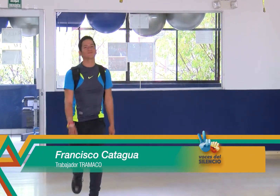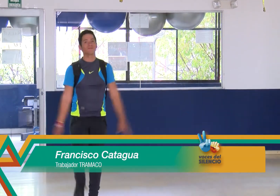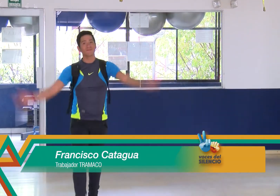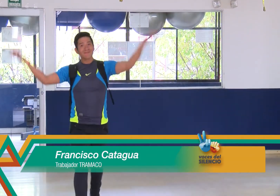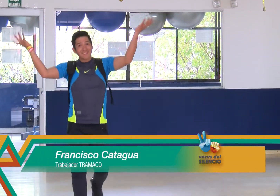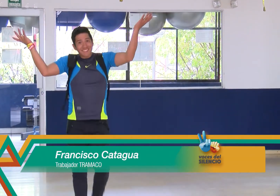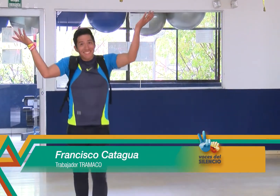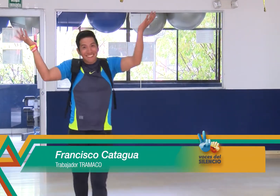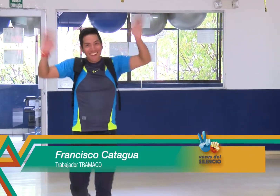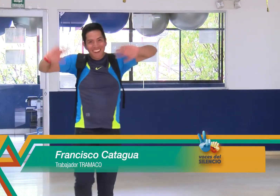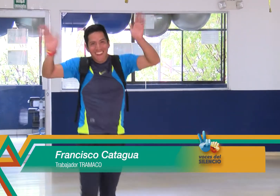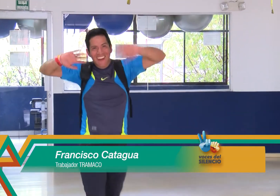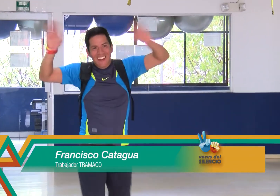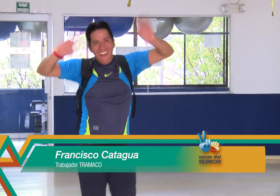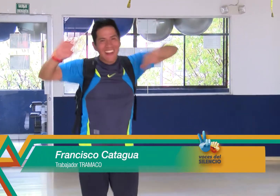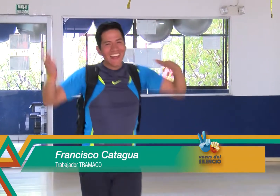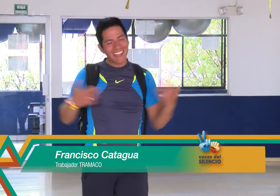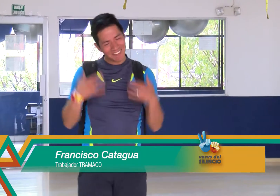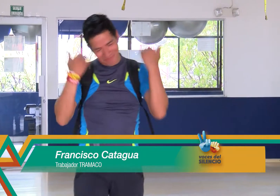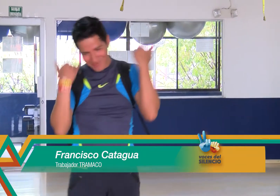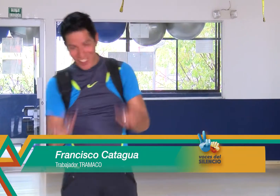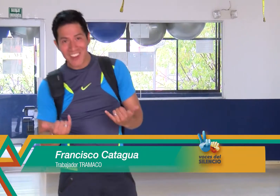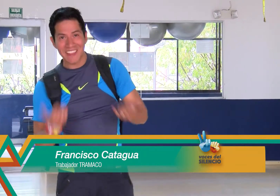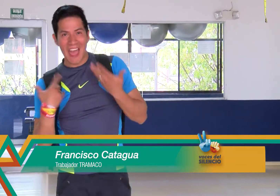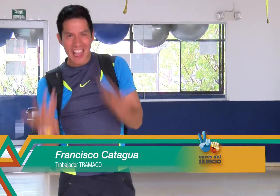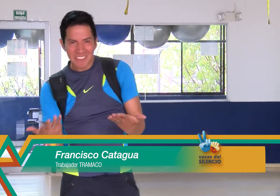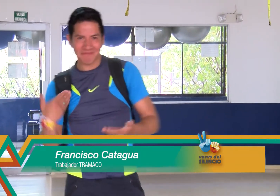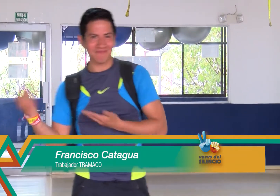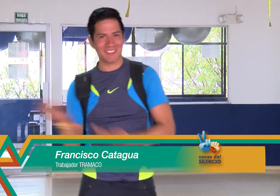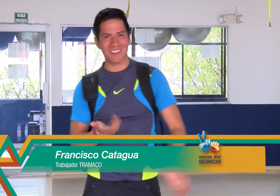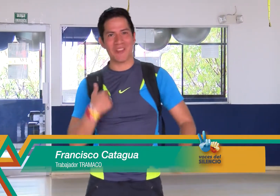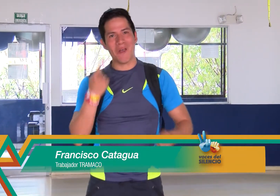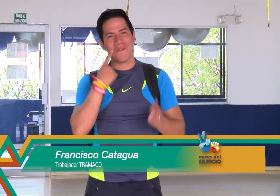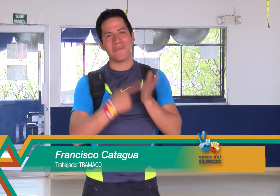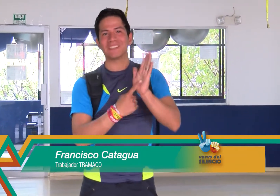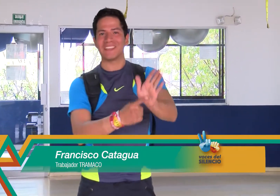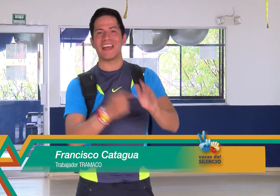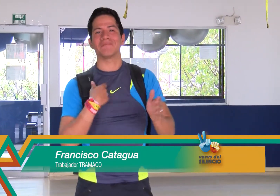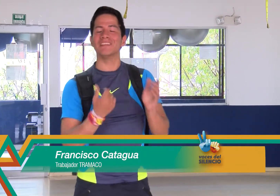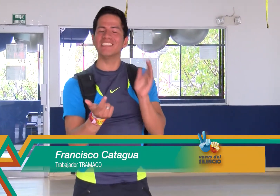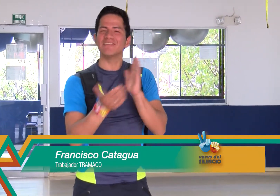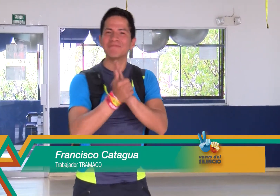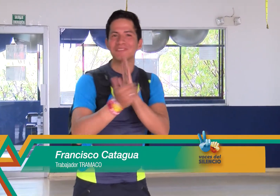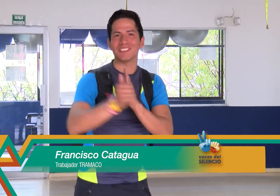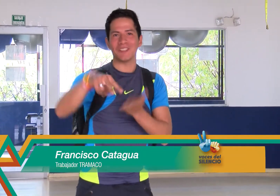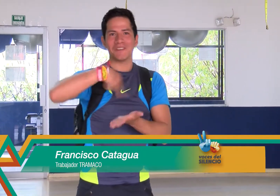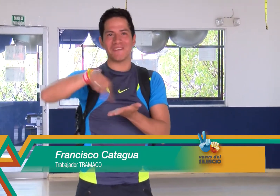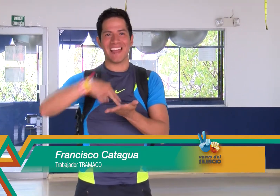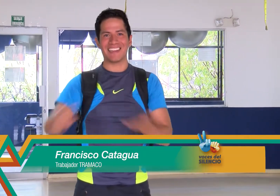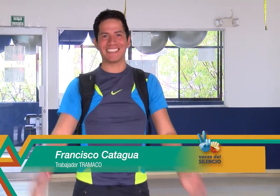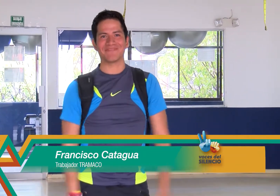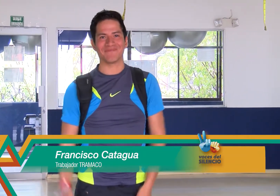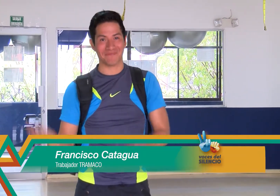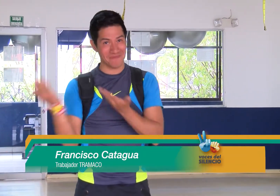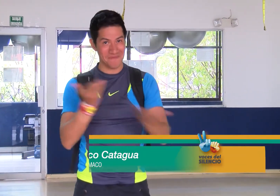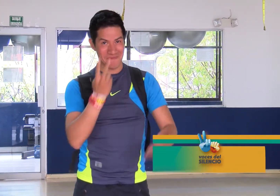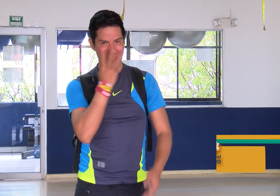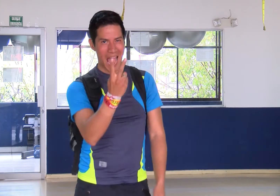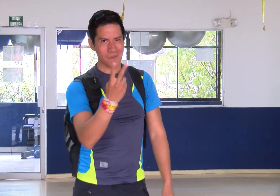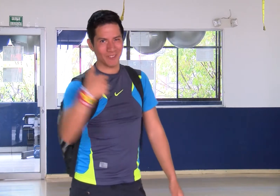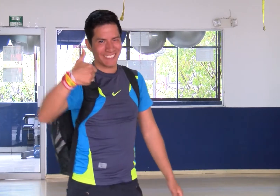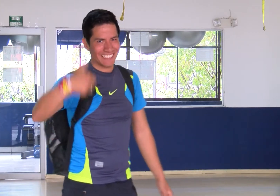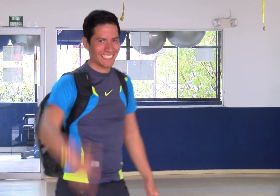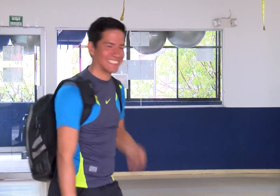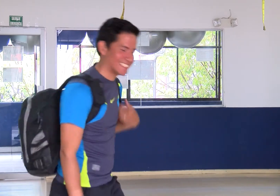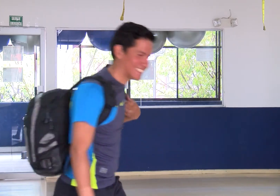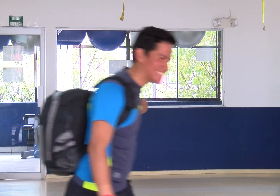¡Hey, qué tal! ¡Bienvenidos! Ahora les voy a presentar mis habilidades como bailarín. ¡Vamos!